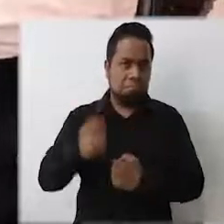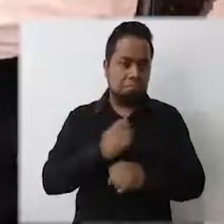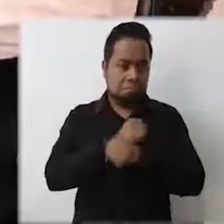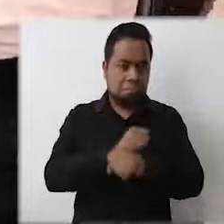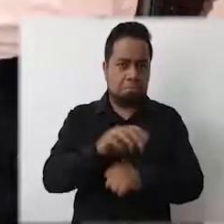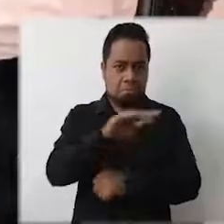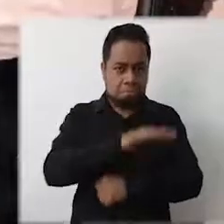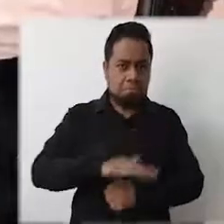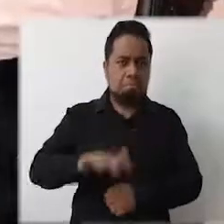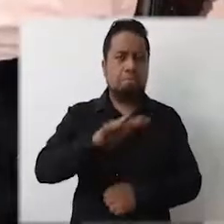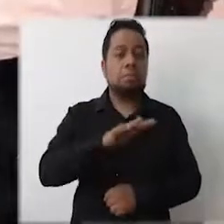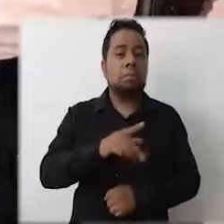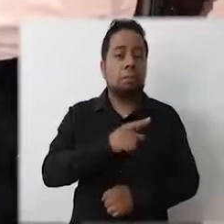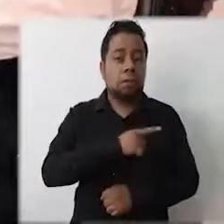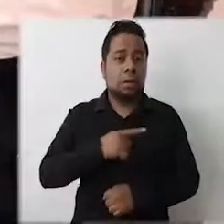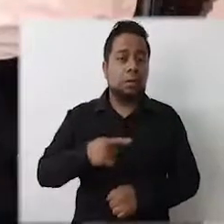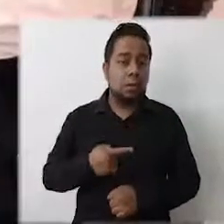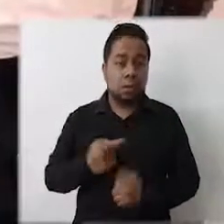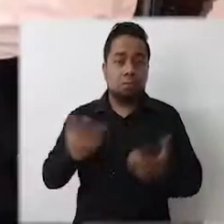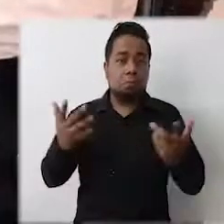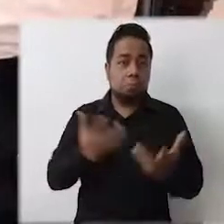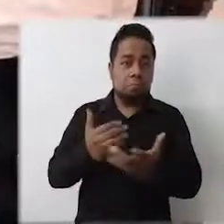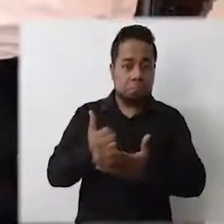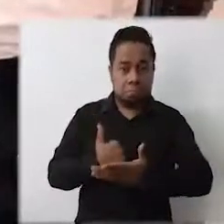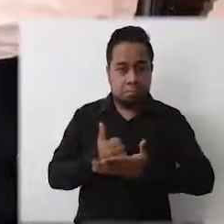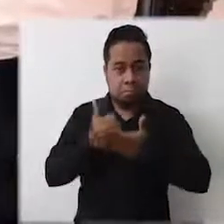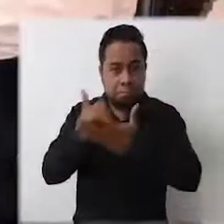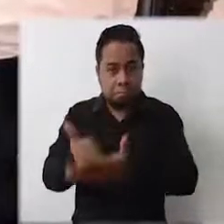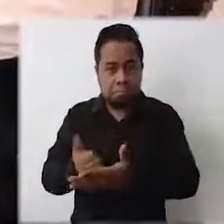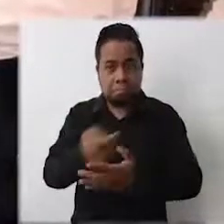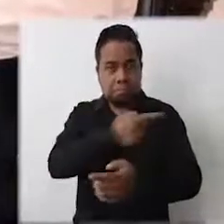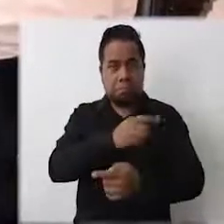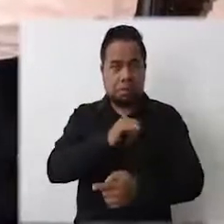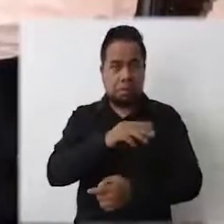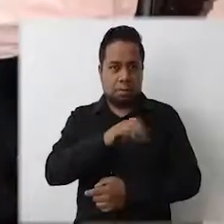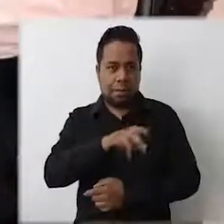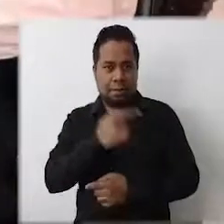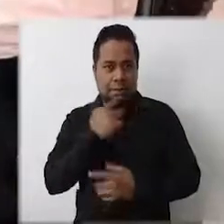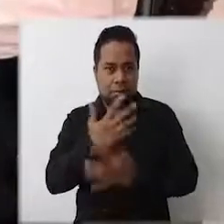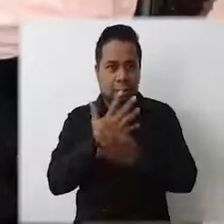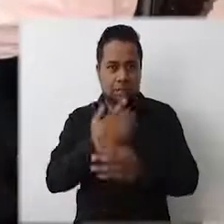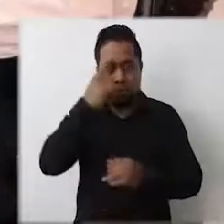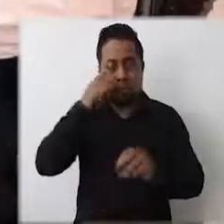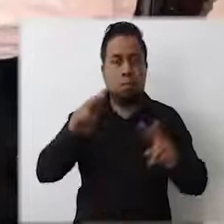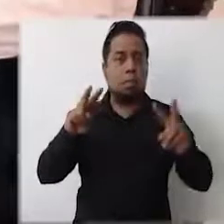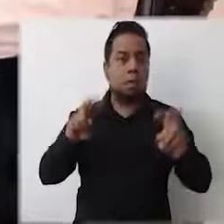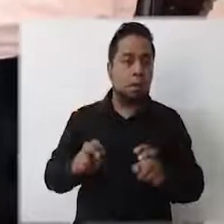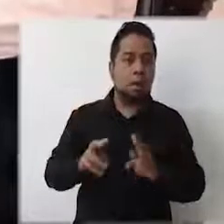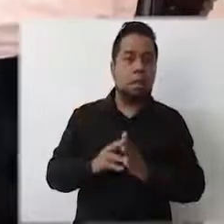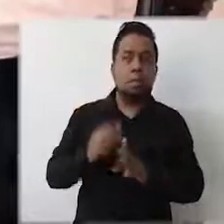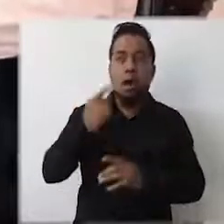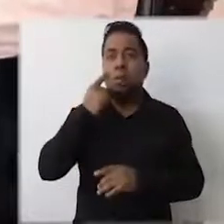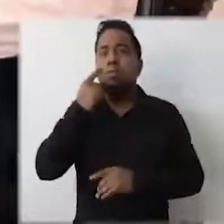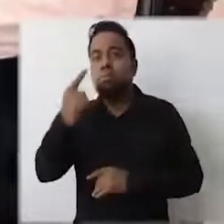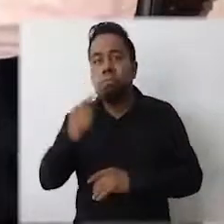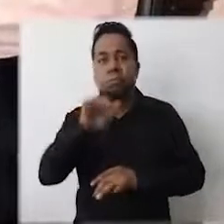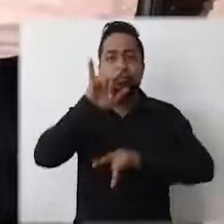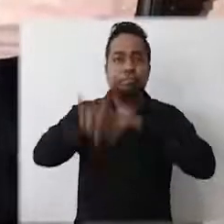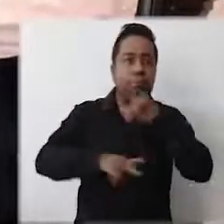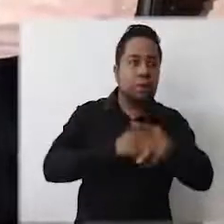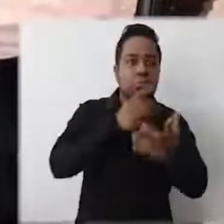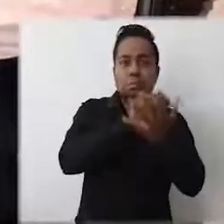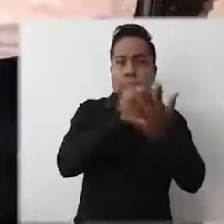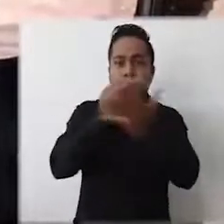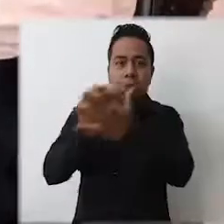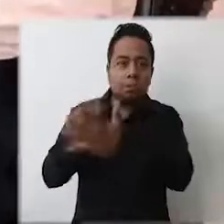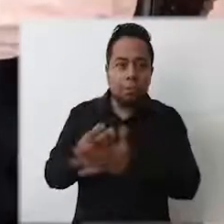dictaminado como comisión, ¿no? Sí apuntarlo el tema de lo que nuestro compañero regidor Juan